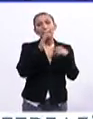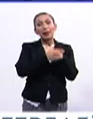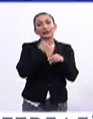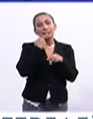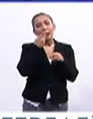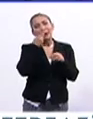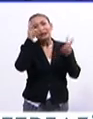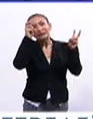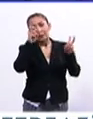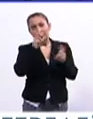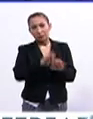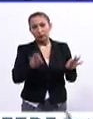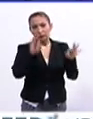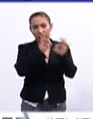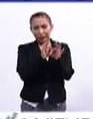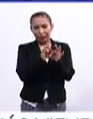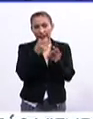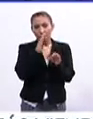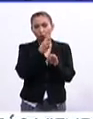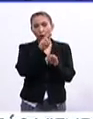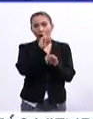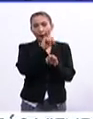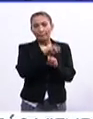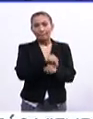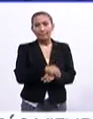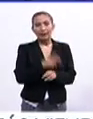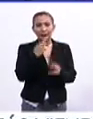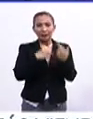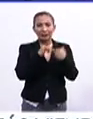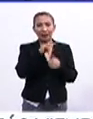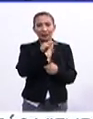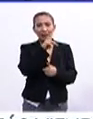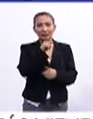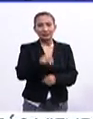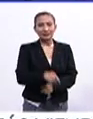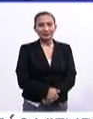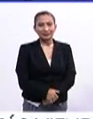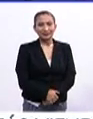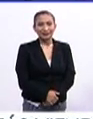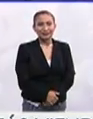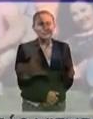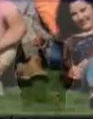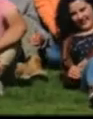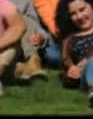seguir abarcando sobre estos temas tan interesantes que ofrece la UAM. Vamos a hacer una pausa, regresamos a estos interfaces.